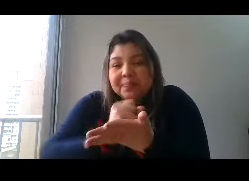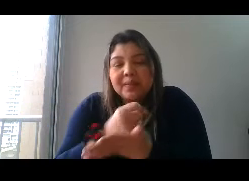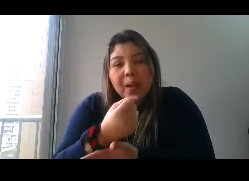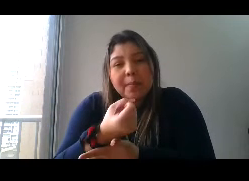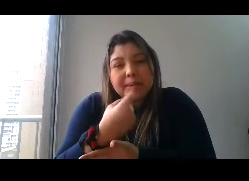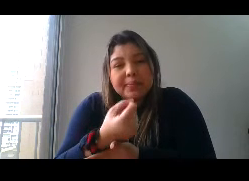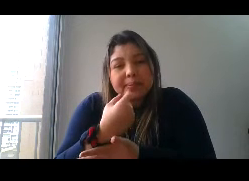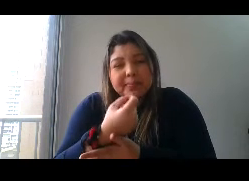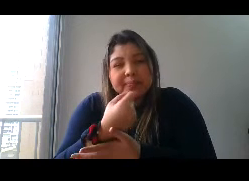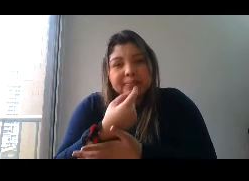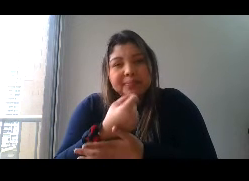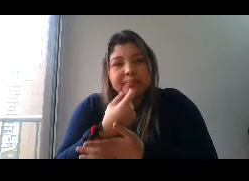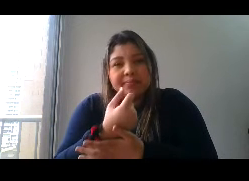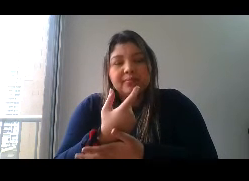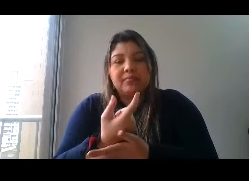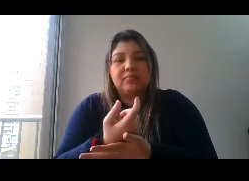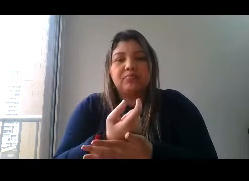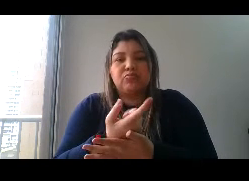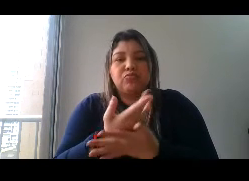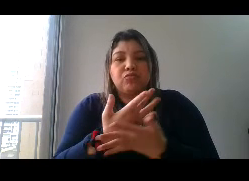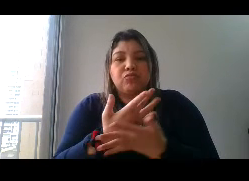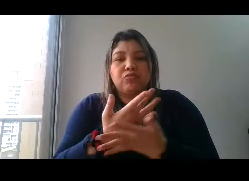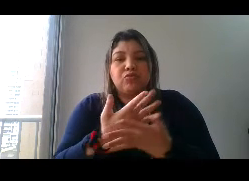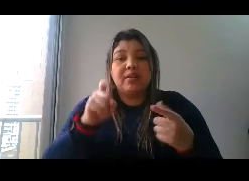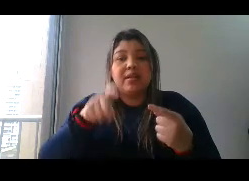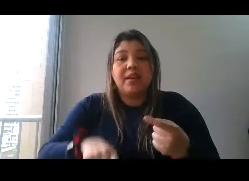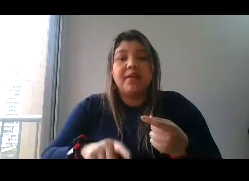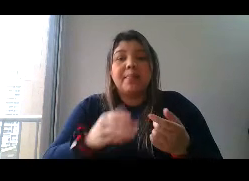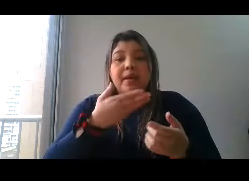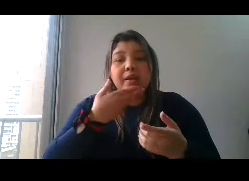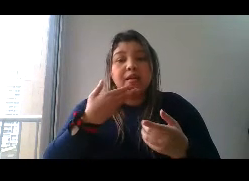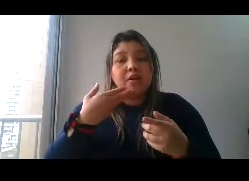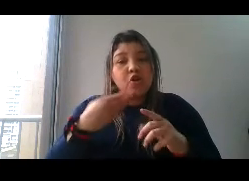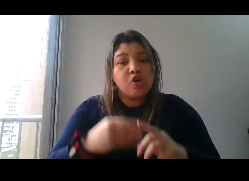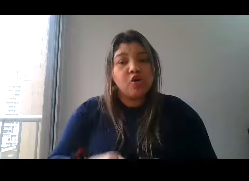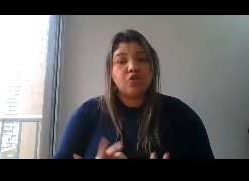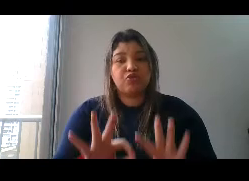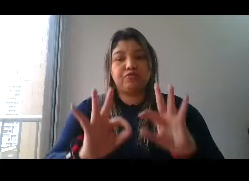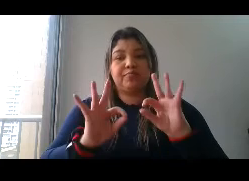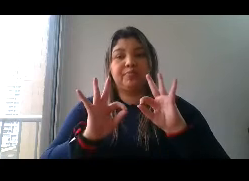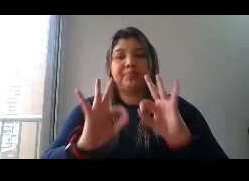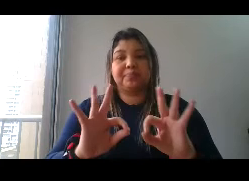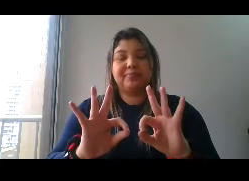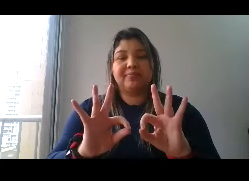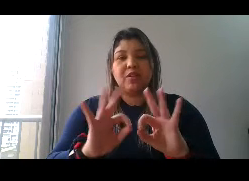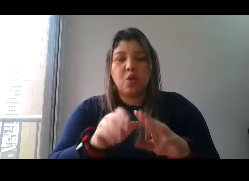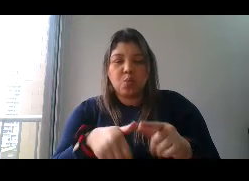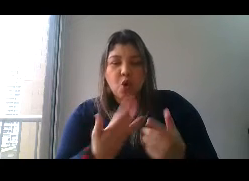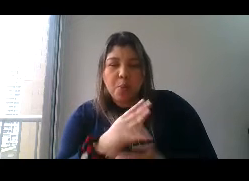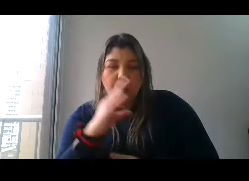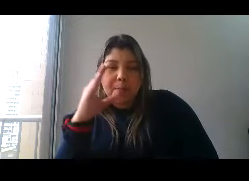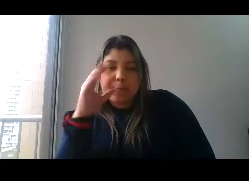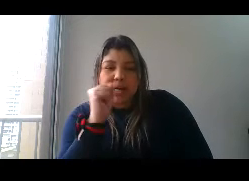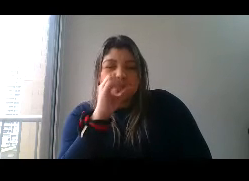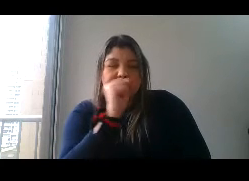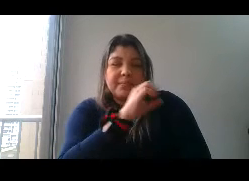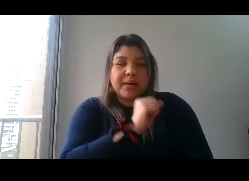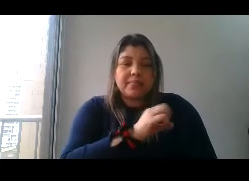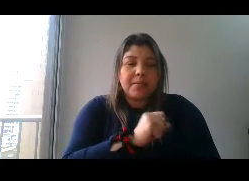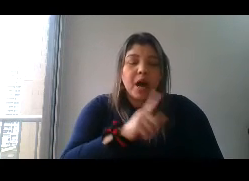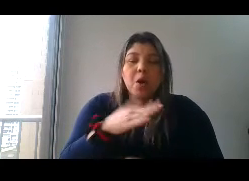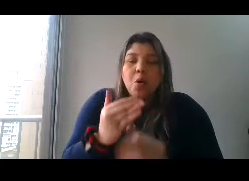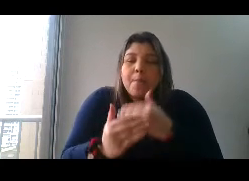utilización de medicamentos, pero también que se asegure la manera correcta de identificar a los pacientes durante los